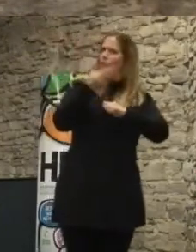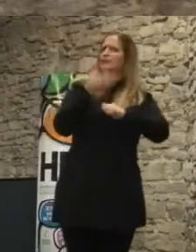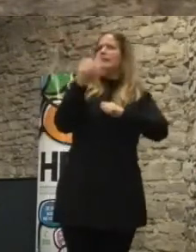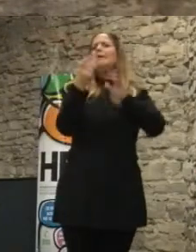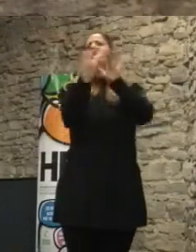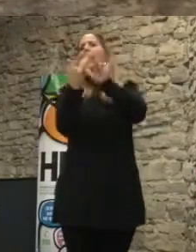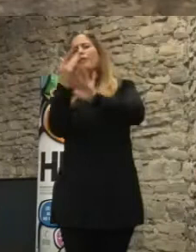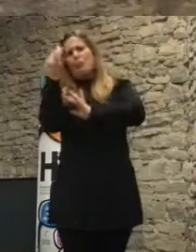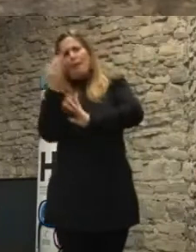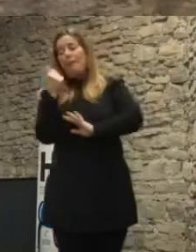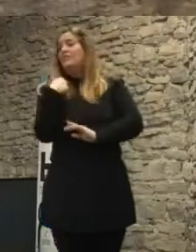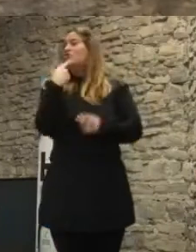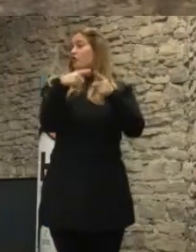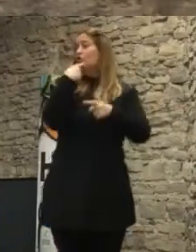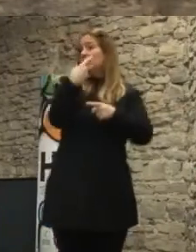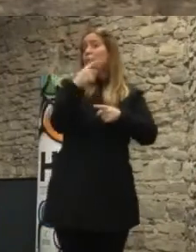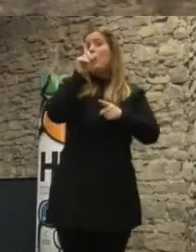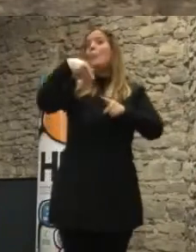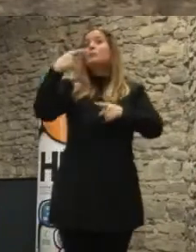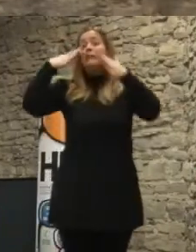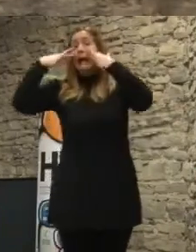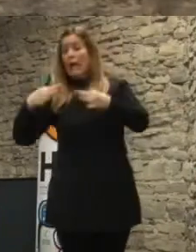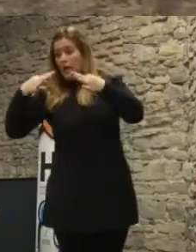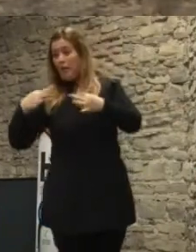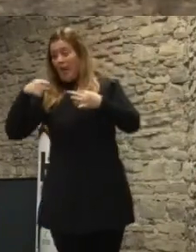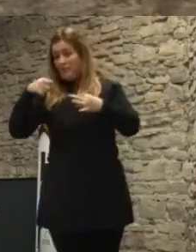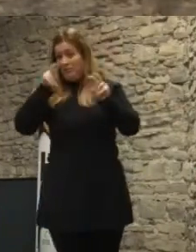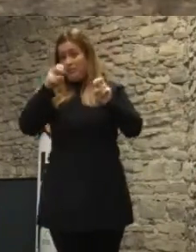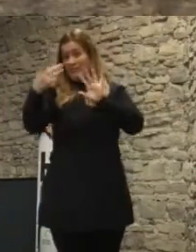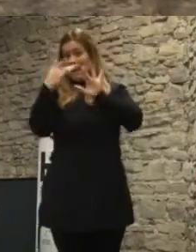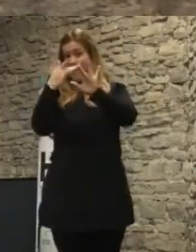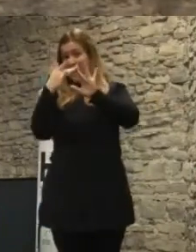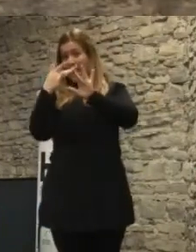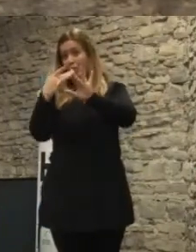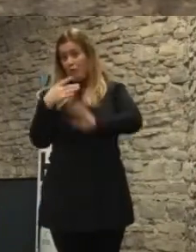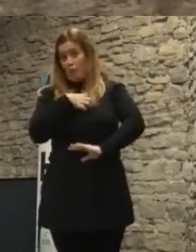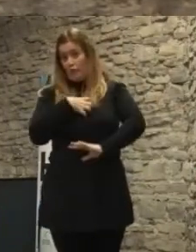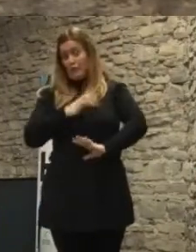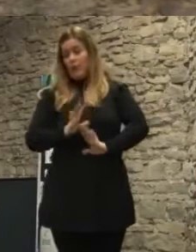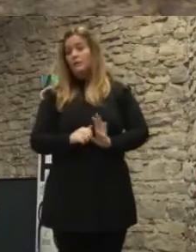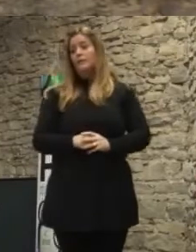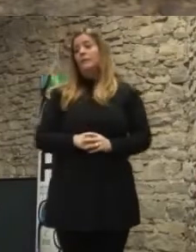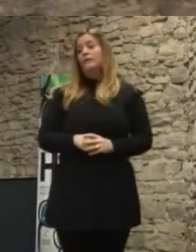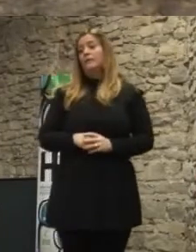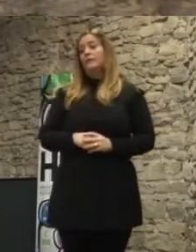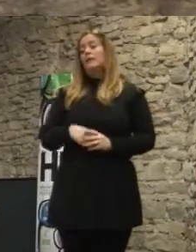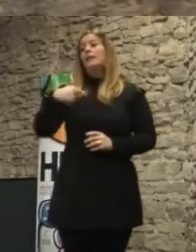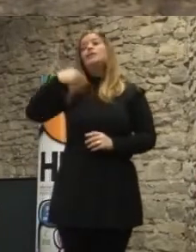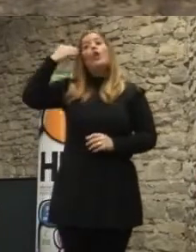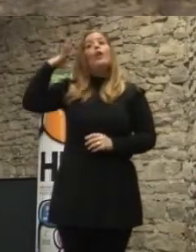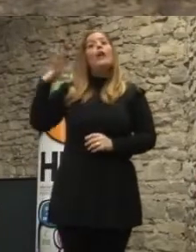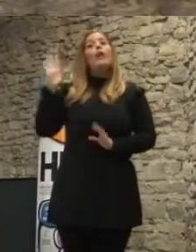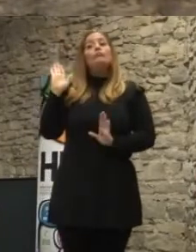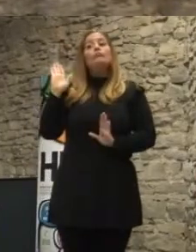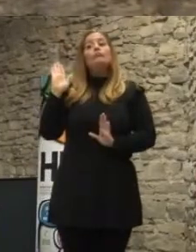dices así, pero luego a la hora de la verdad, pues cuesta un poco esto de la renovación, ¿no? Yo creo que es en la sociedad